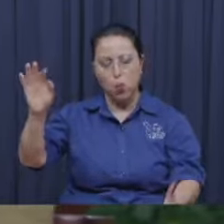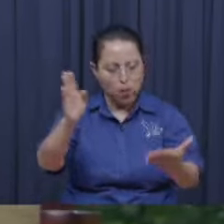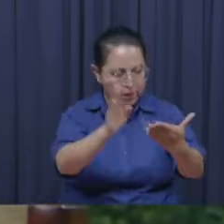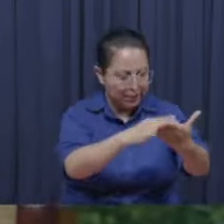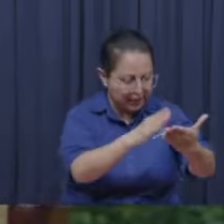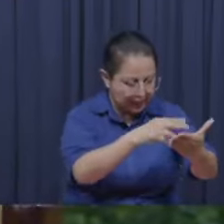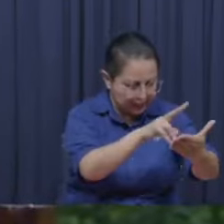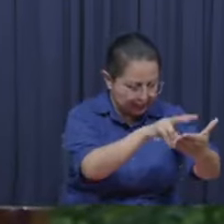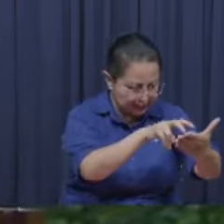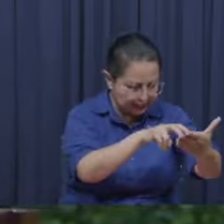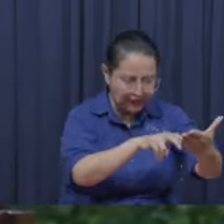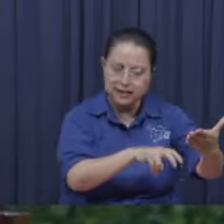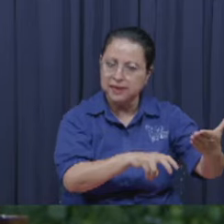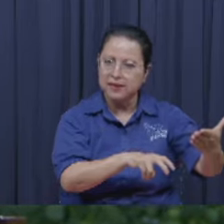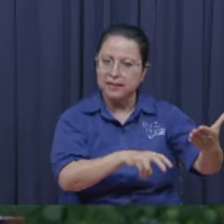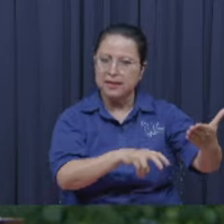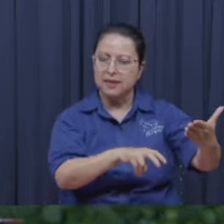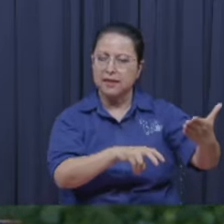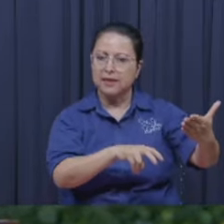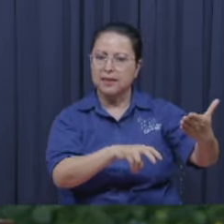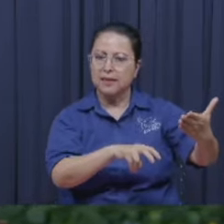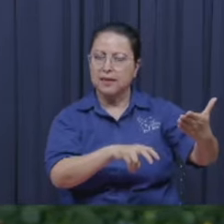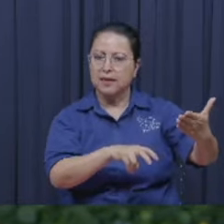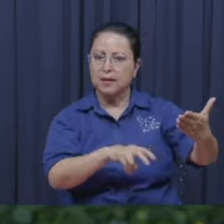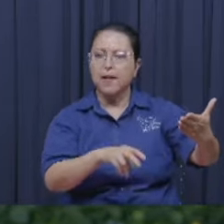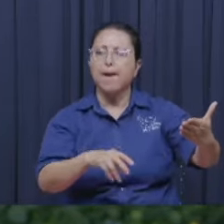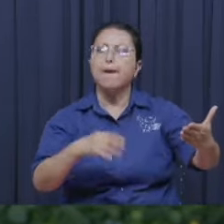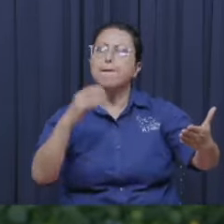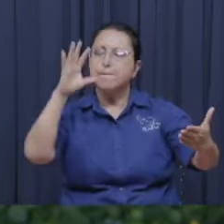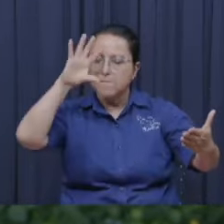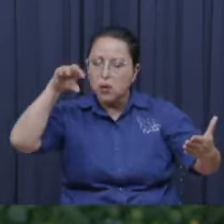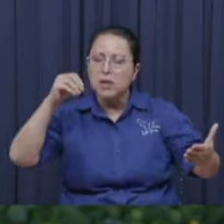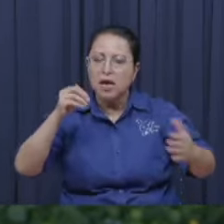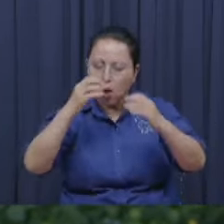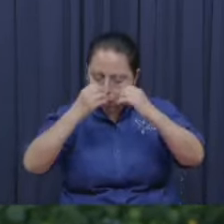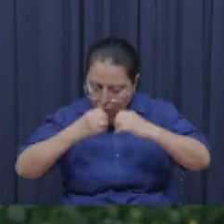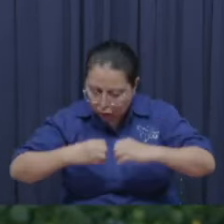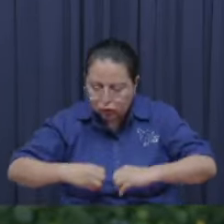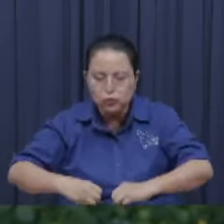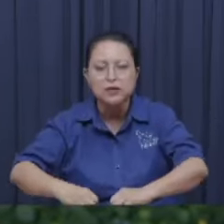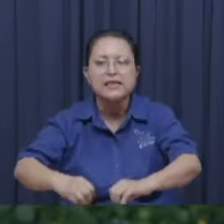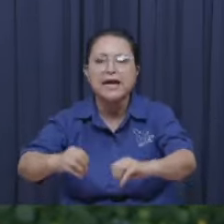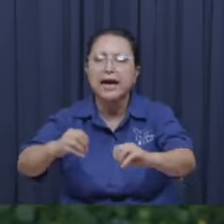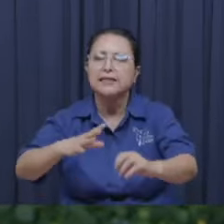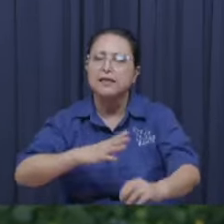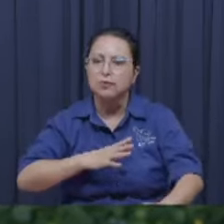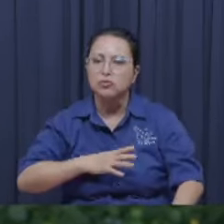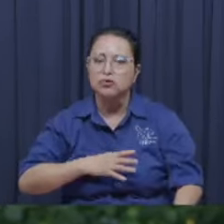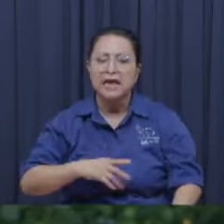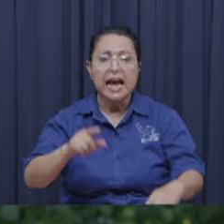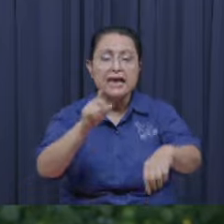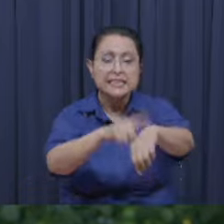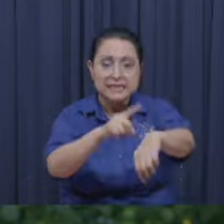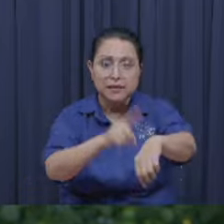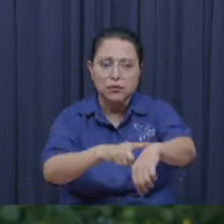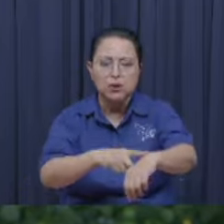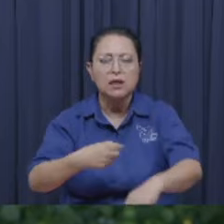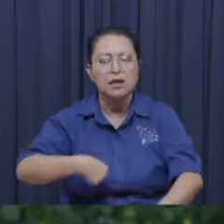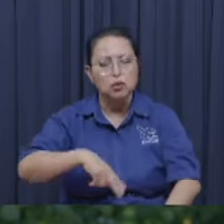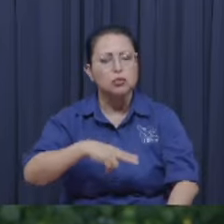pues, porque hay oportunidad. Este es tiempo para que nosotros recapacitemos.